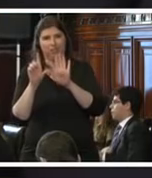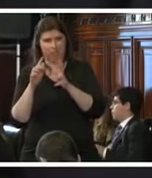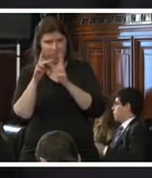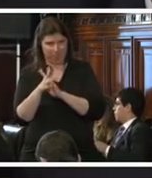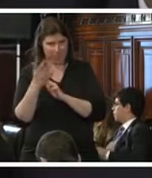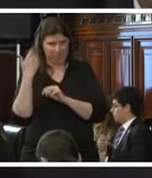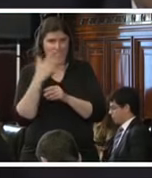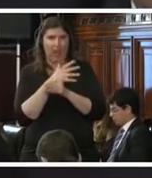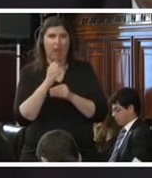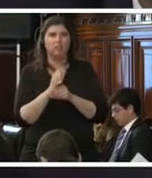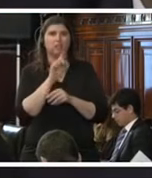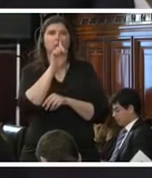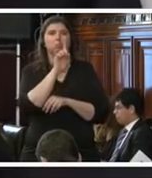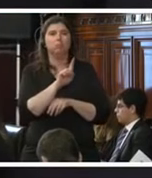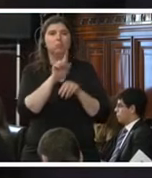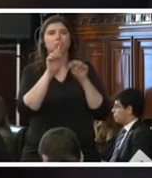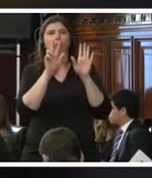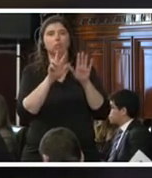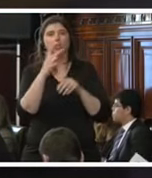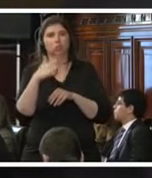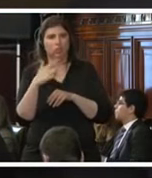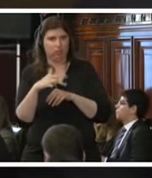hasta 1813. Es una realidad histórica.